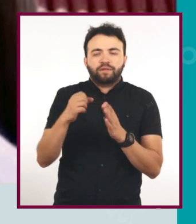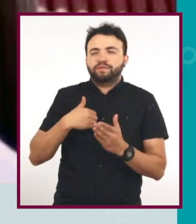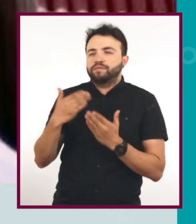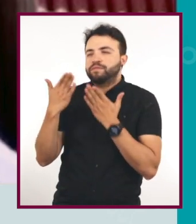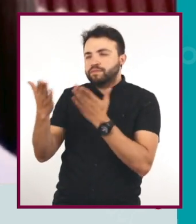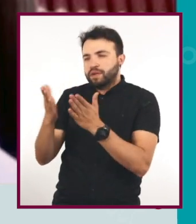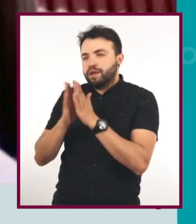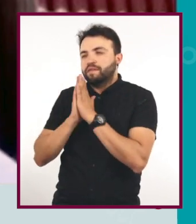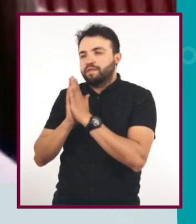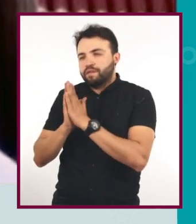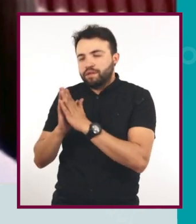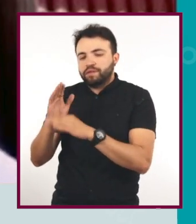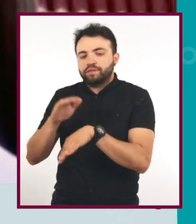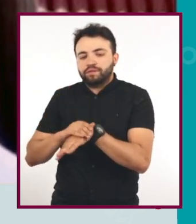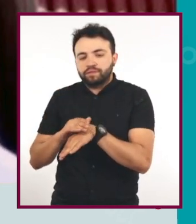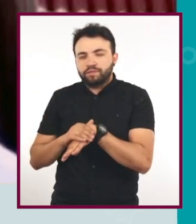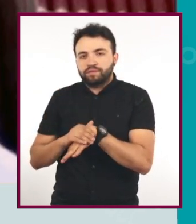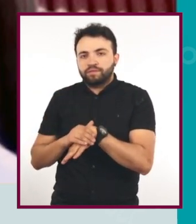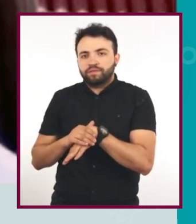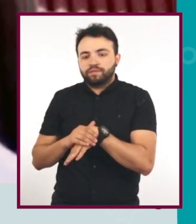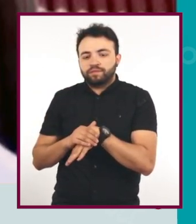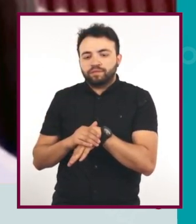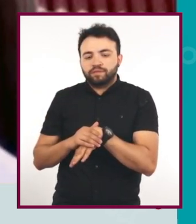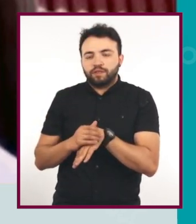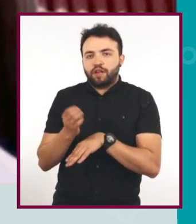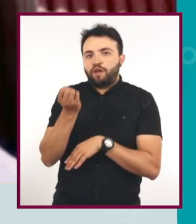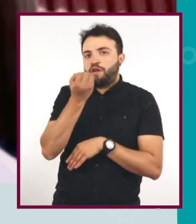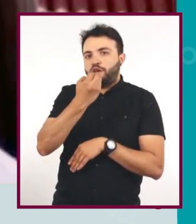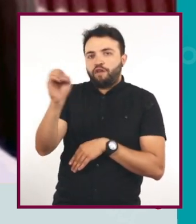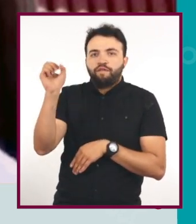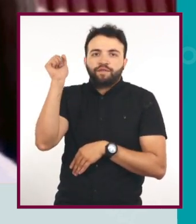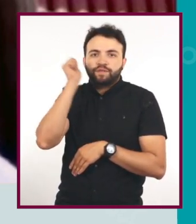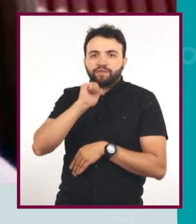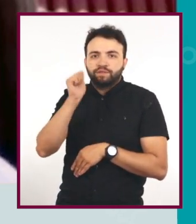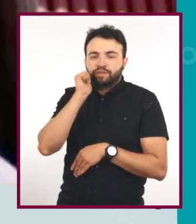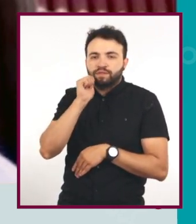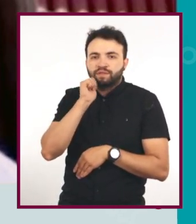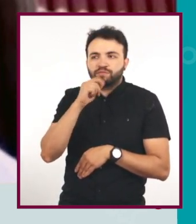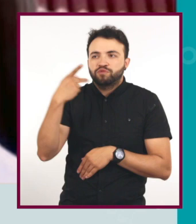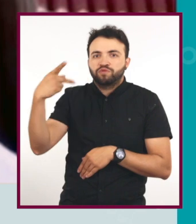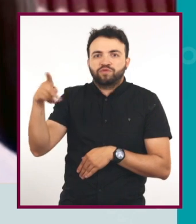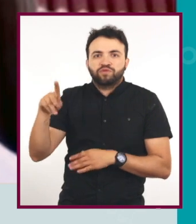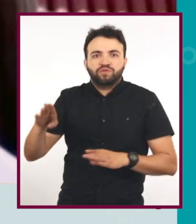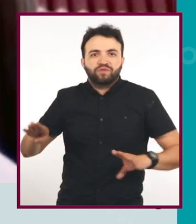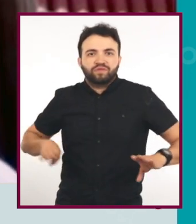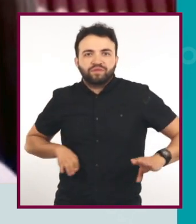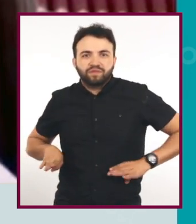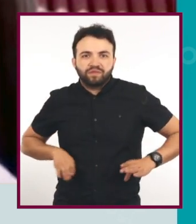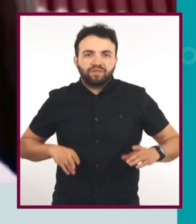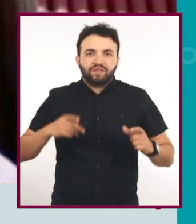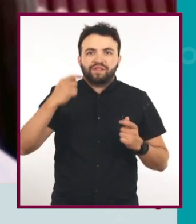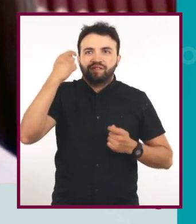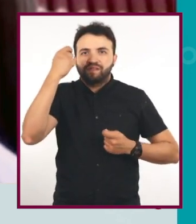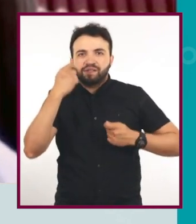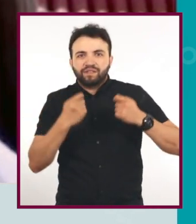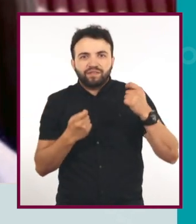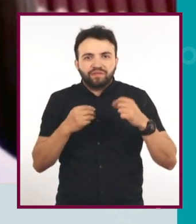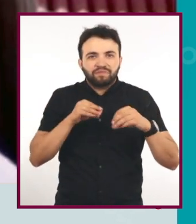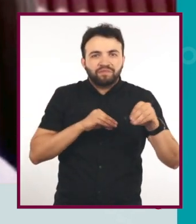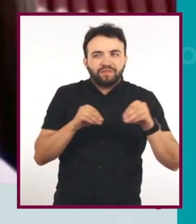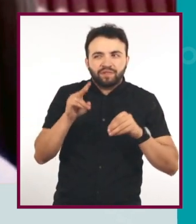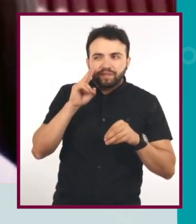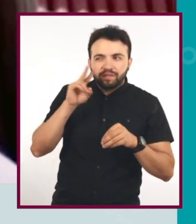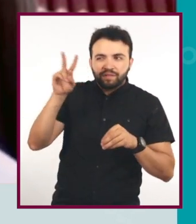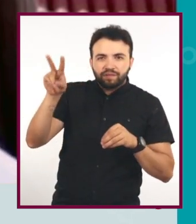un amigo, obviamente siempre en su comportamiento, su gesticular, sus movimientos, el cómo